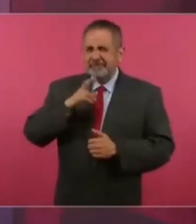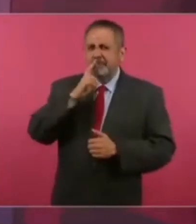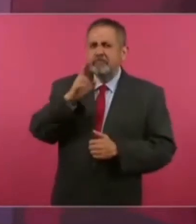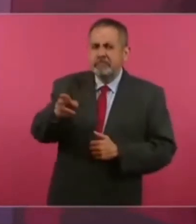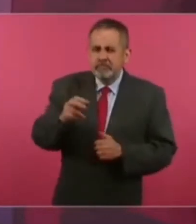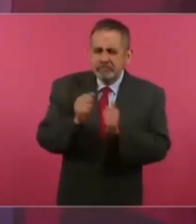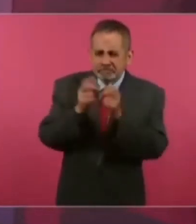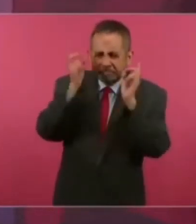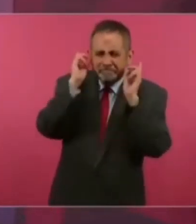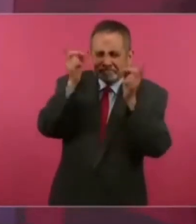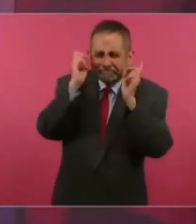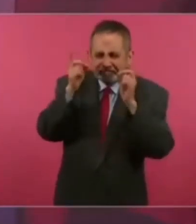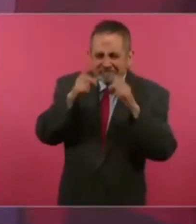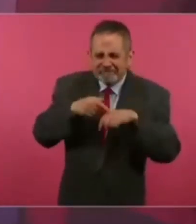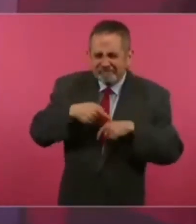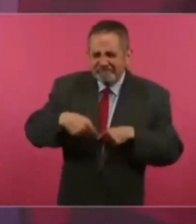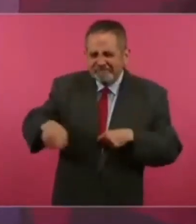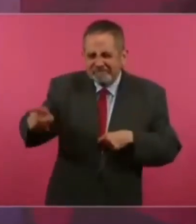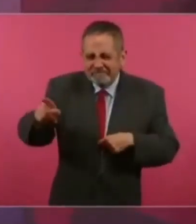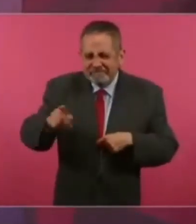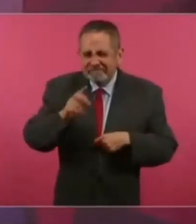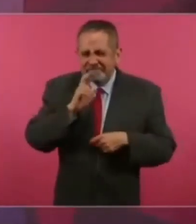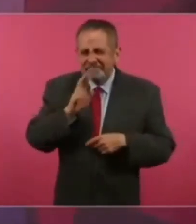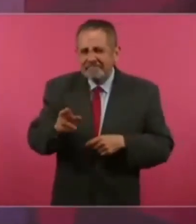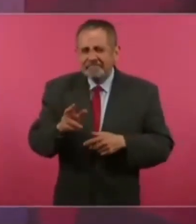a caballo.